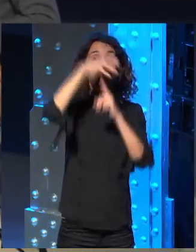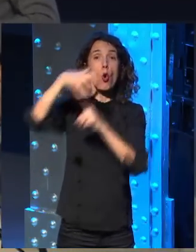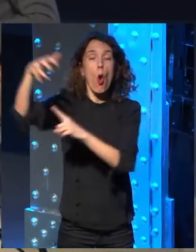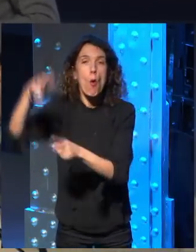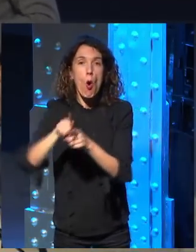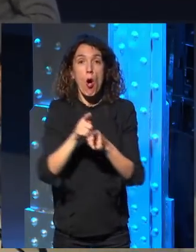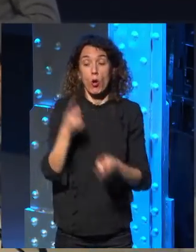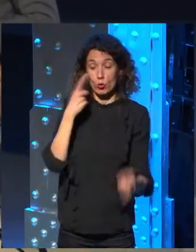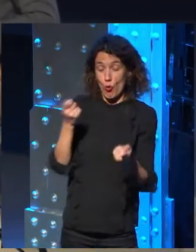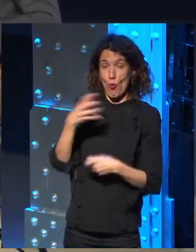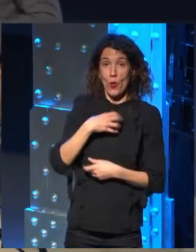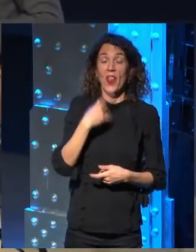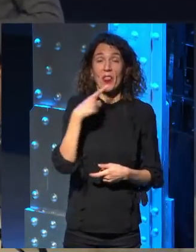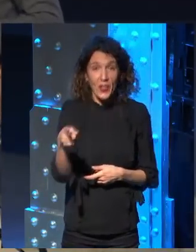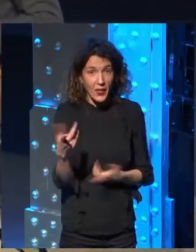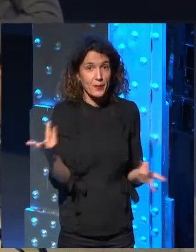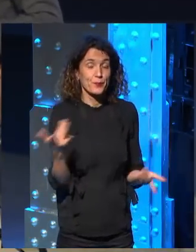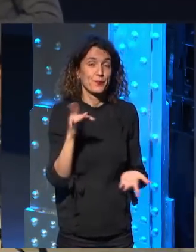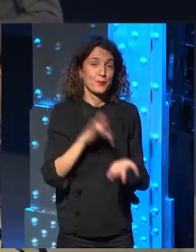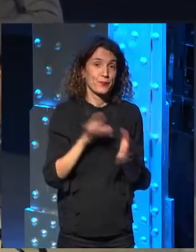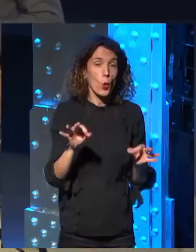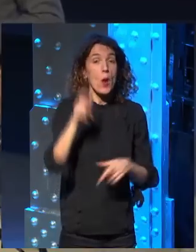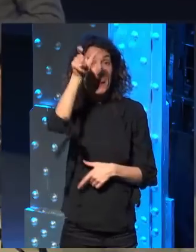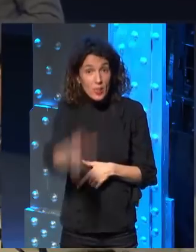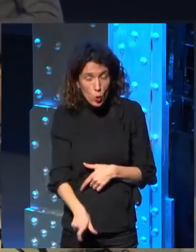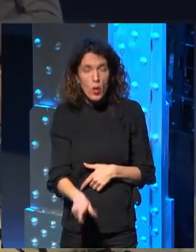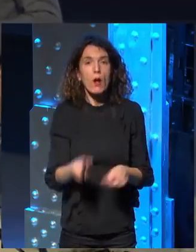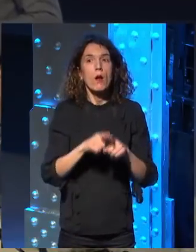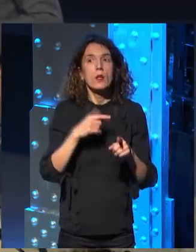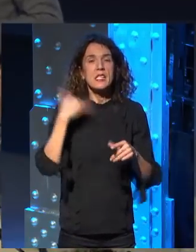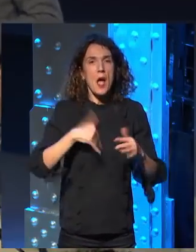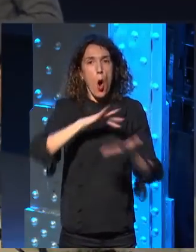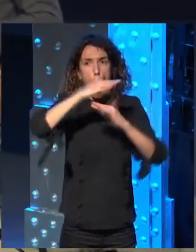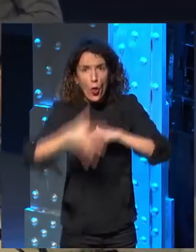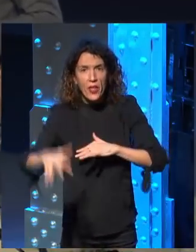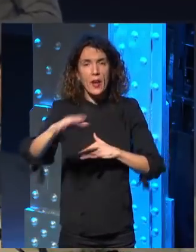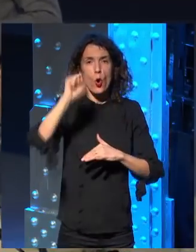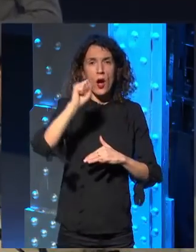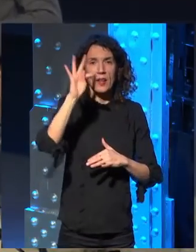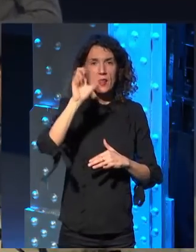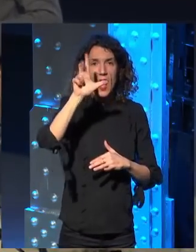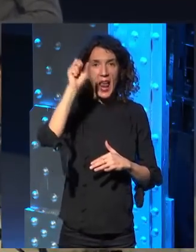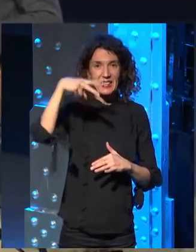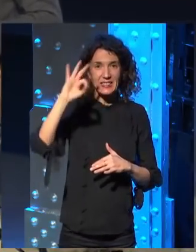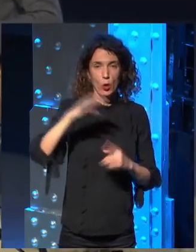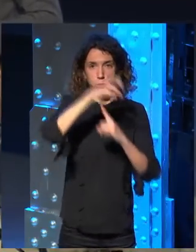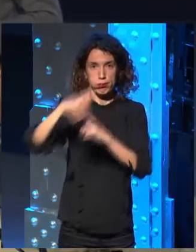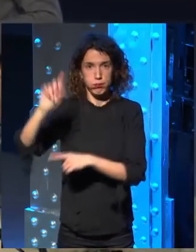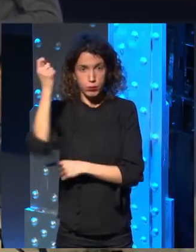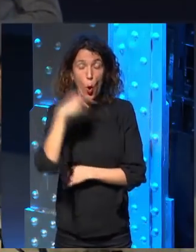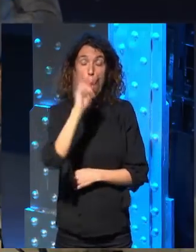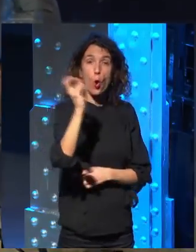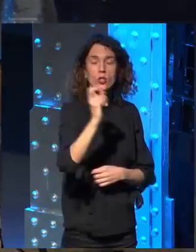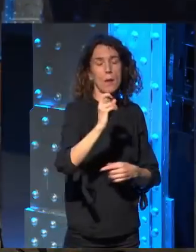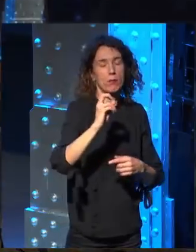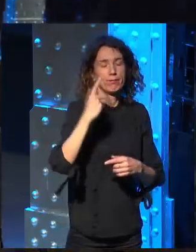podían dirigir. Entonces él dijo que unas personas habían atravesado, y entonces eso fue, y luego tuvo otra, que